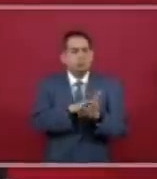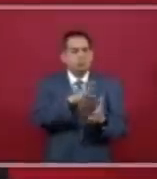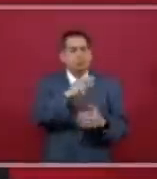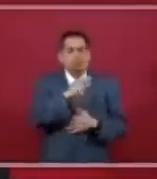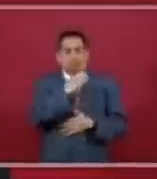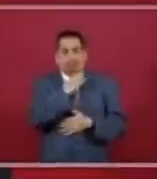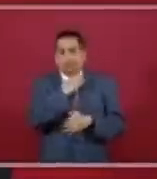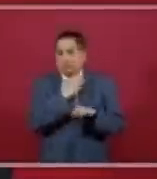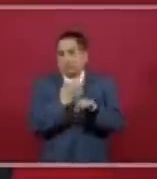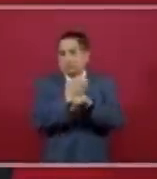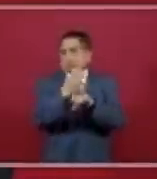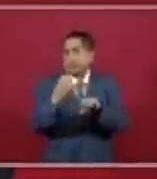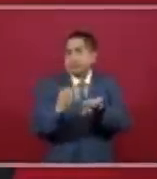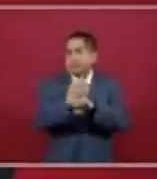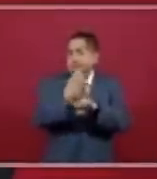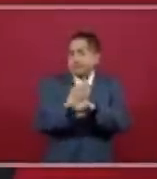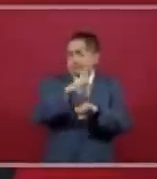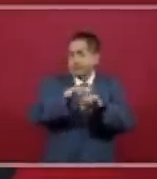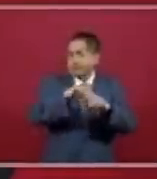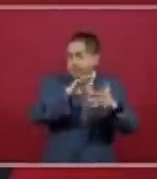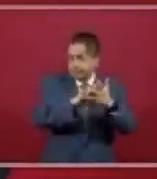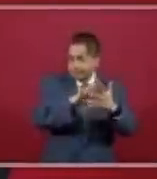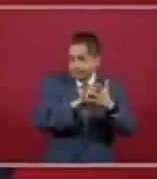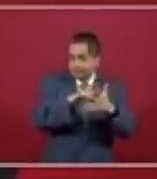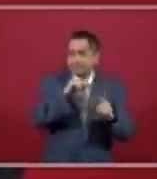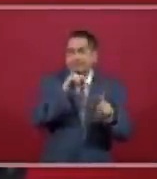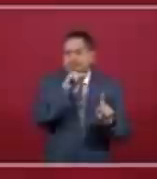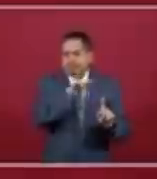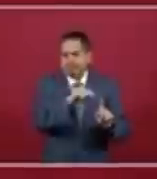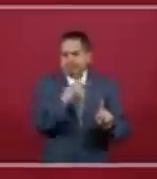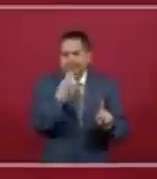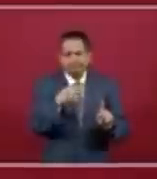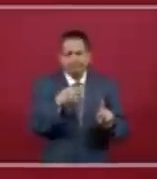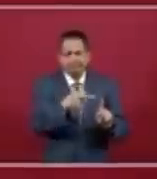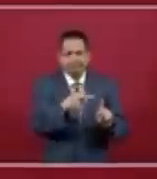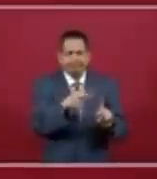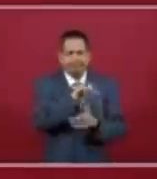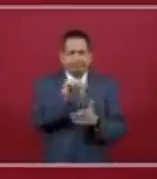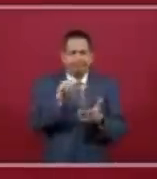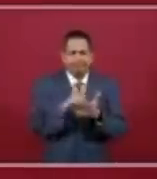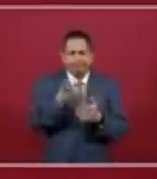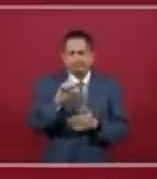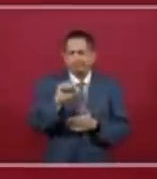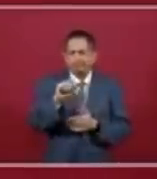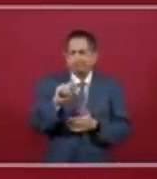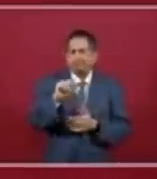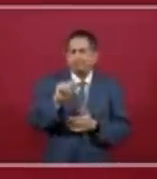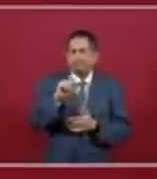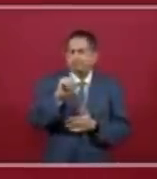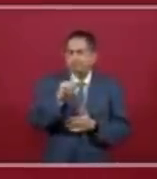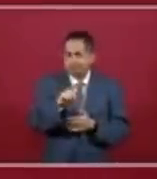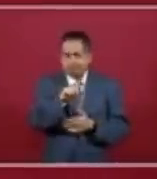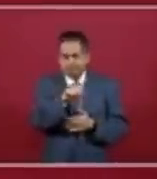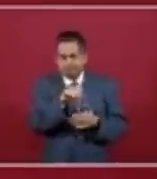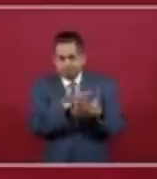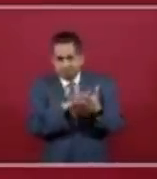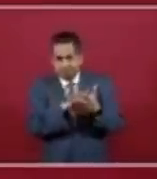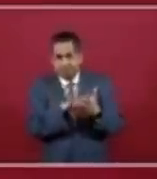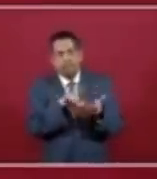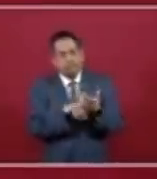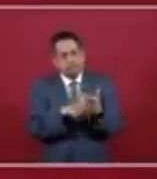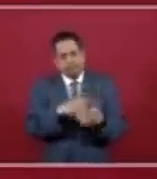sobresaturación en los penales llamados centros estatales que